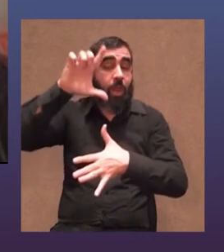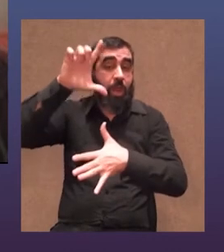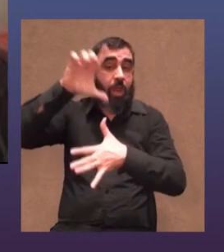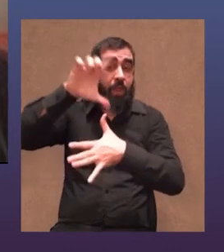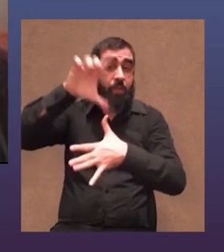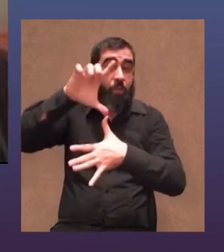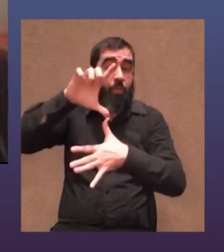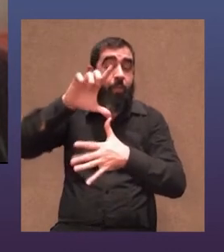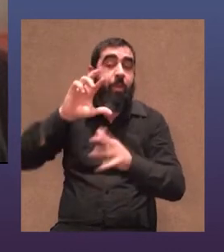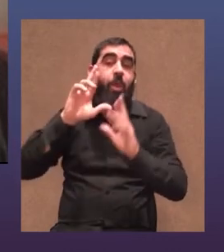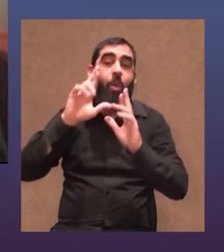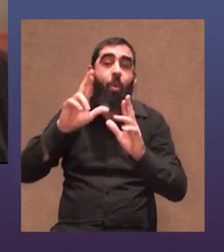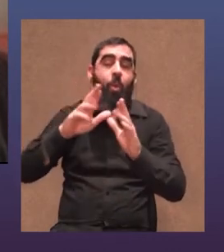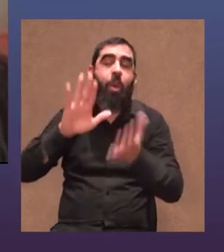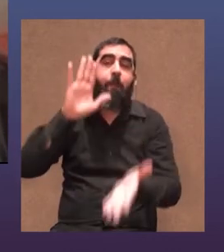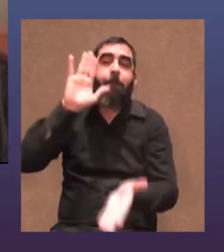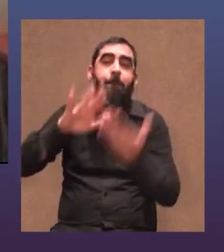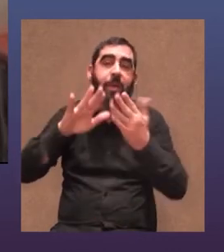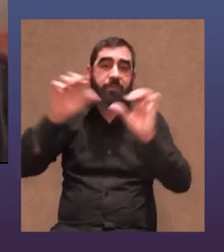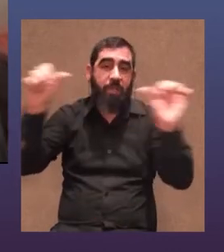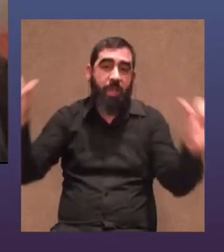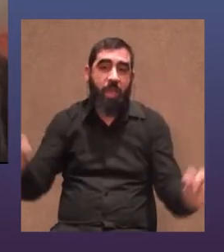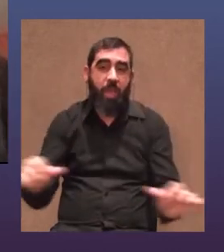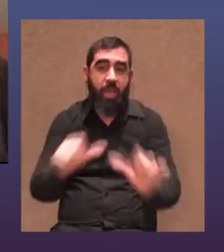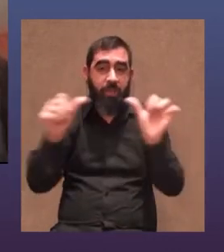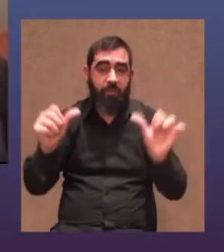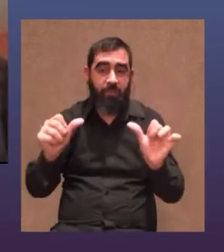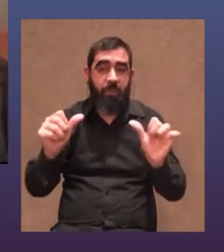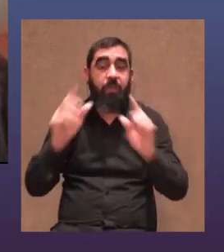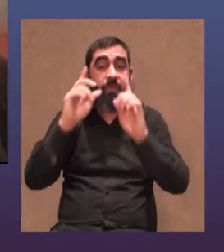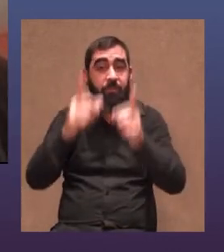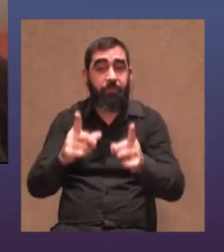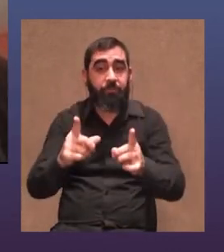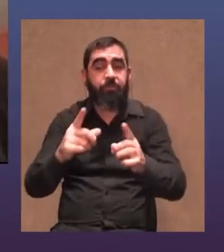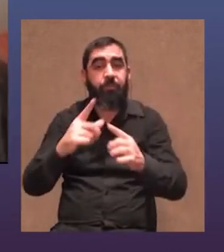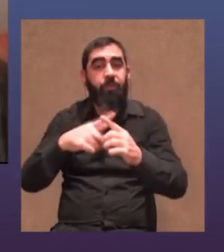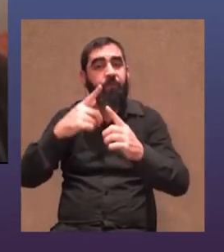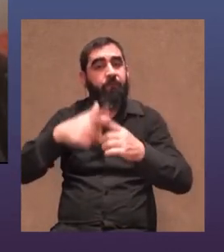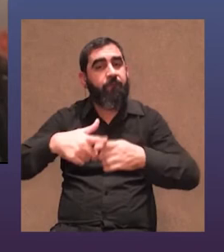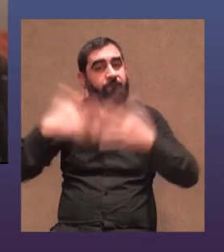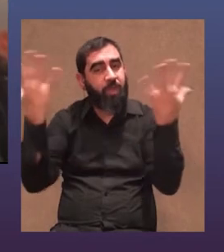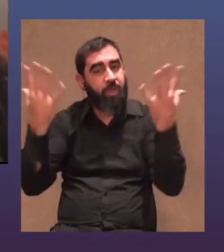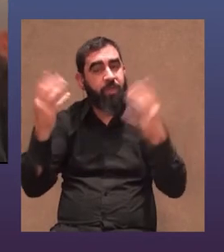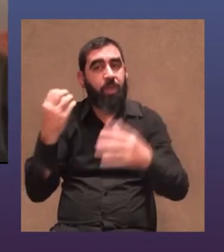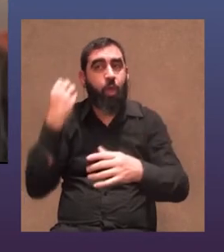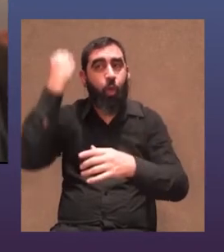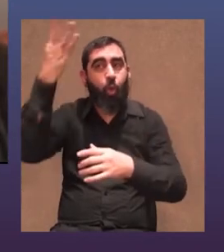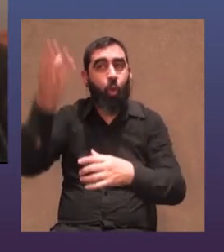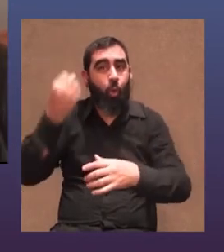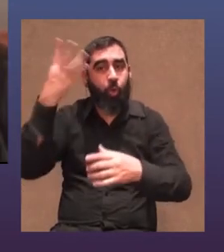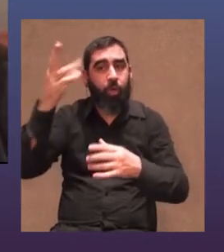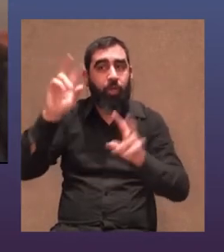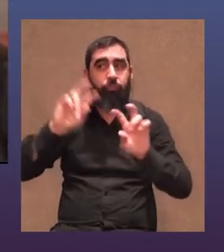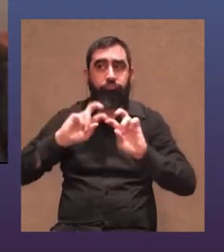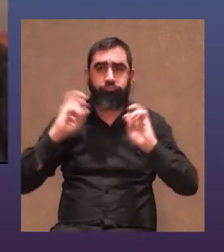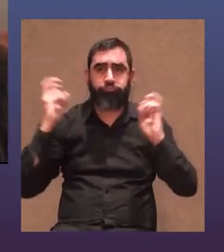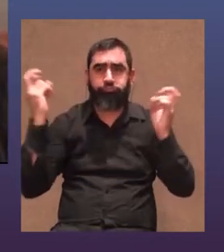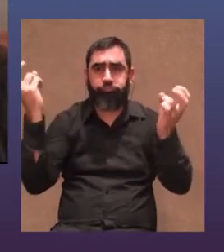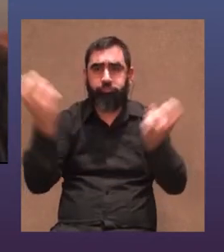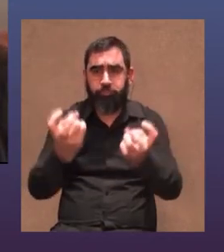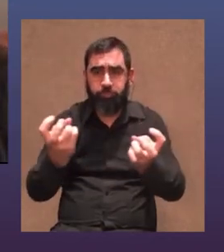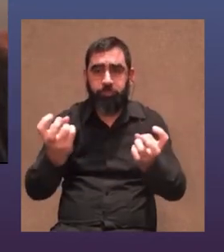latinoamericano muchísima más actividad, o sea, mirando hacia nosotros mismos, por ejemplo, festivales, congresos que reúnan,